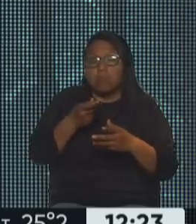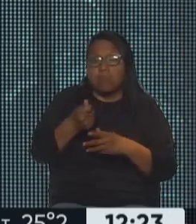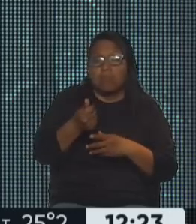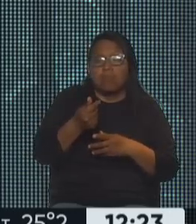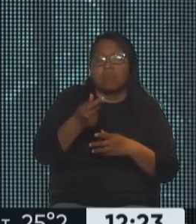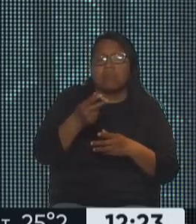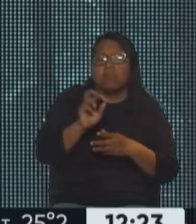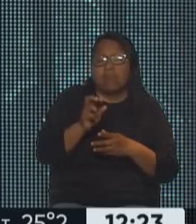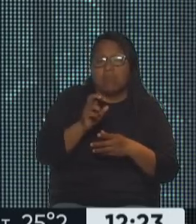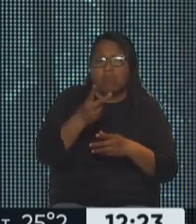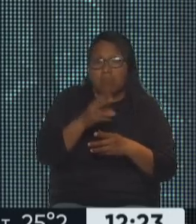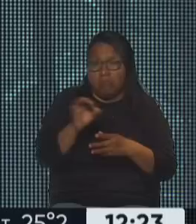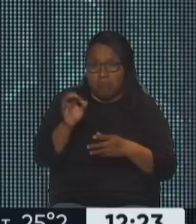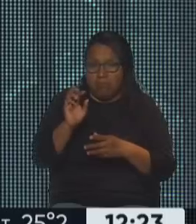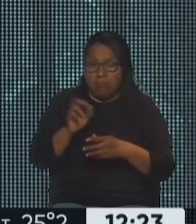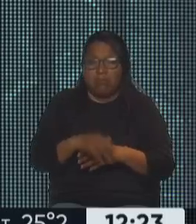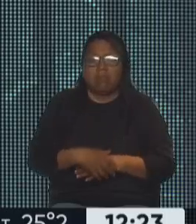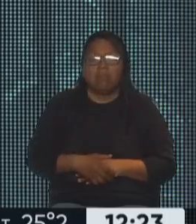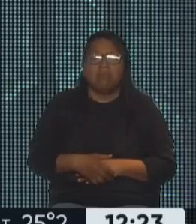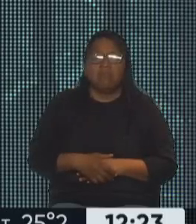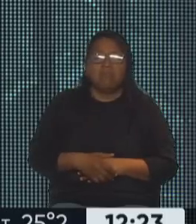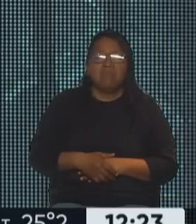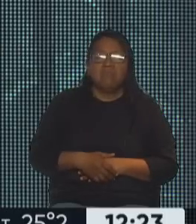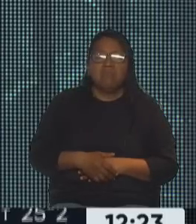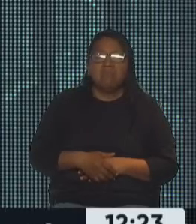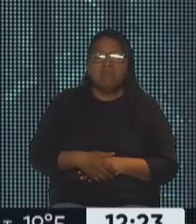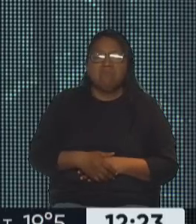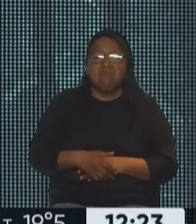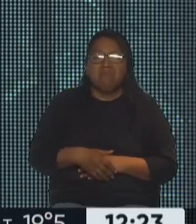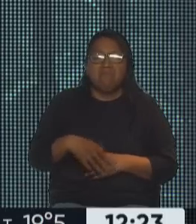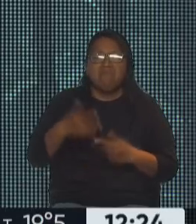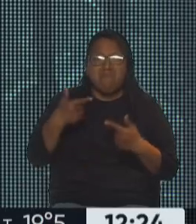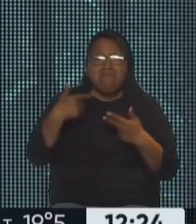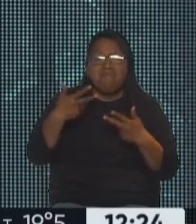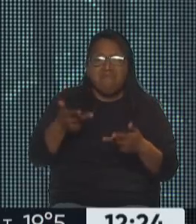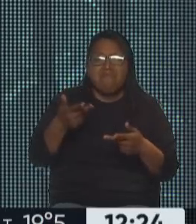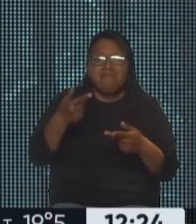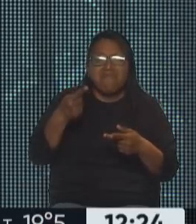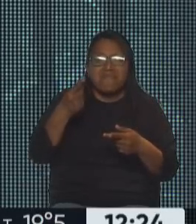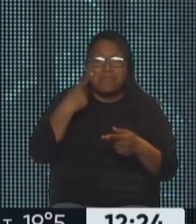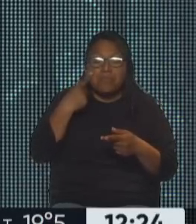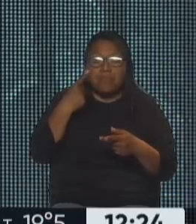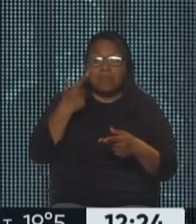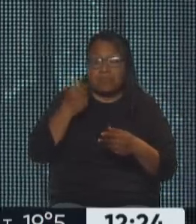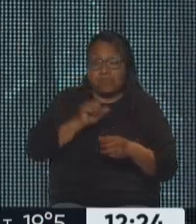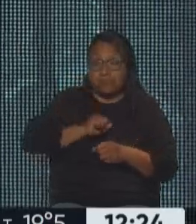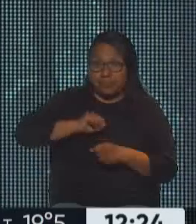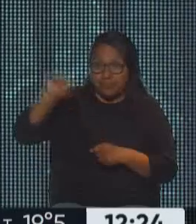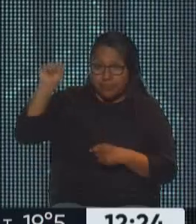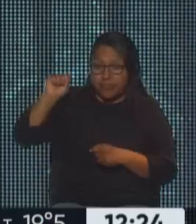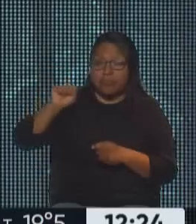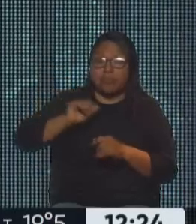Bueno, y por último, Raúl, el tema también lo habíamos hablado, lo habíamos adelantado, dijimos, luego de conocerse la inflación de